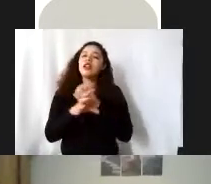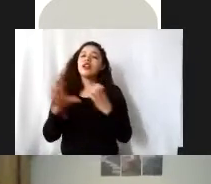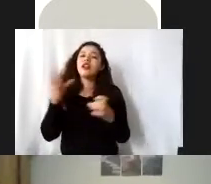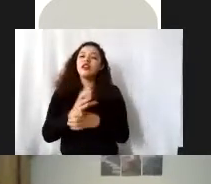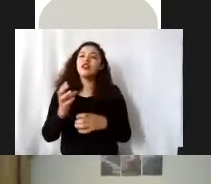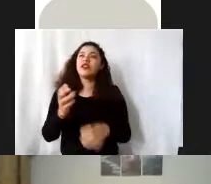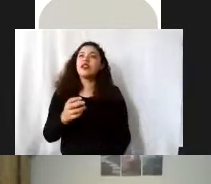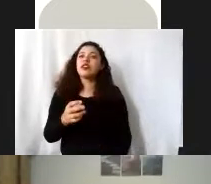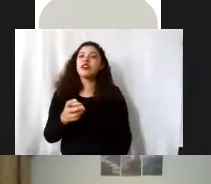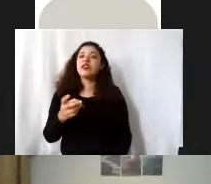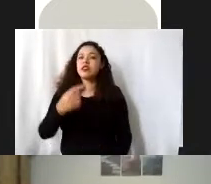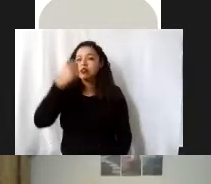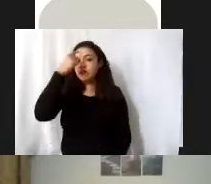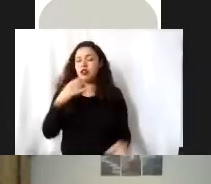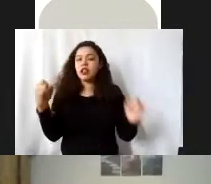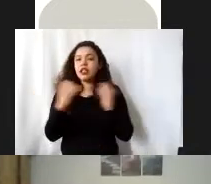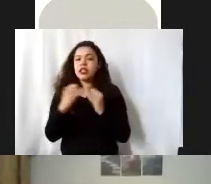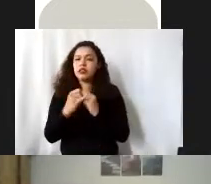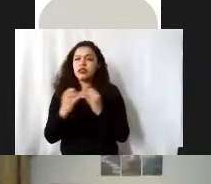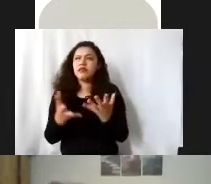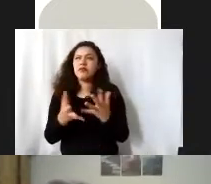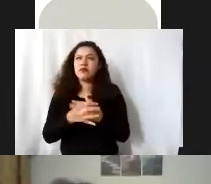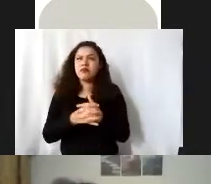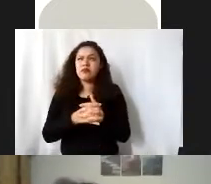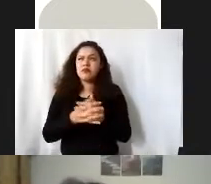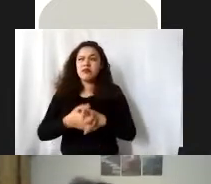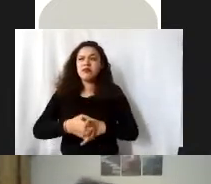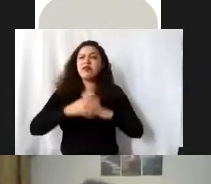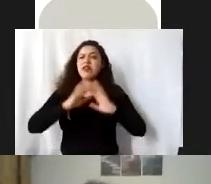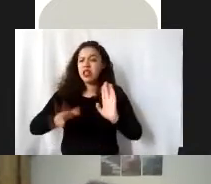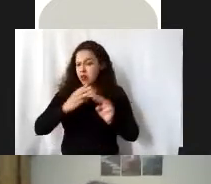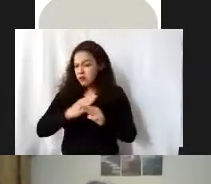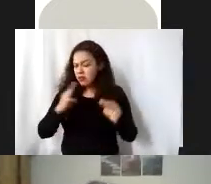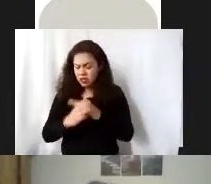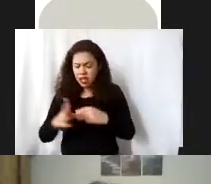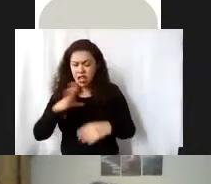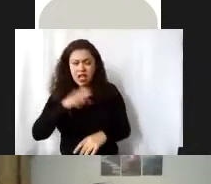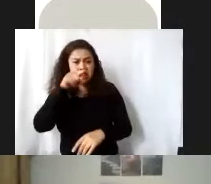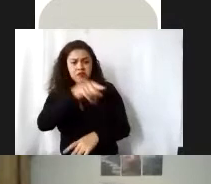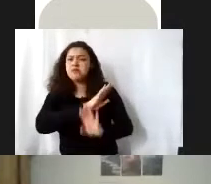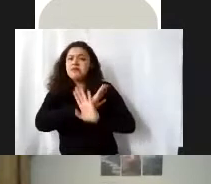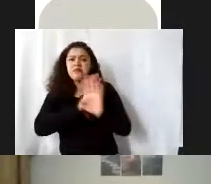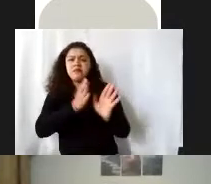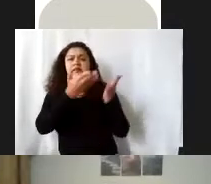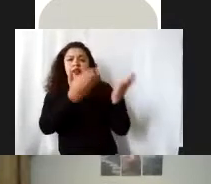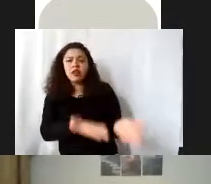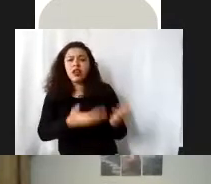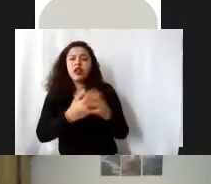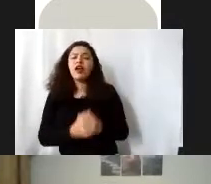las instituciones, pues como que ya tenemos el instrumento y ahí está. La